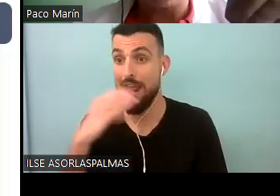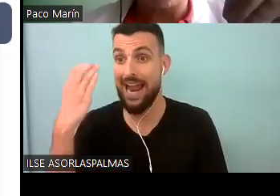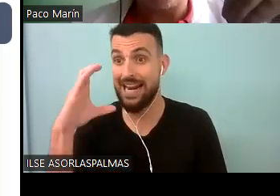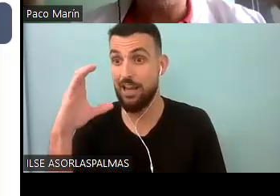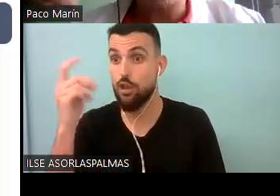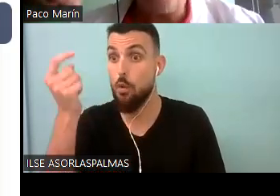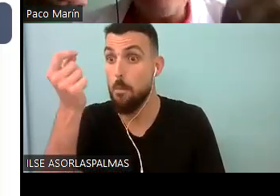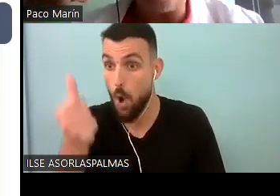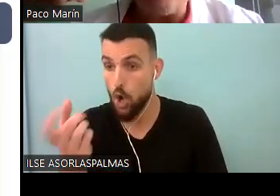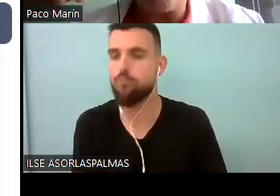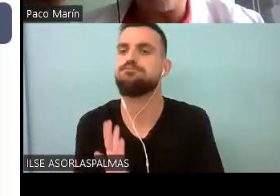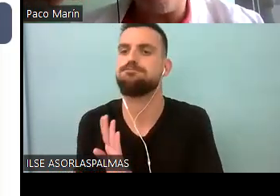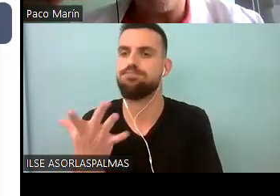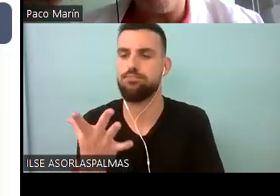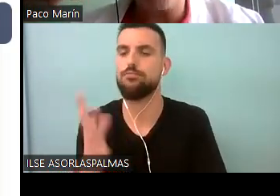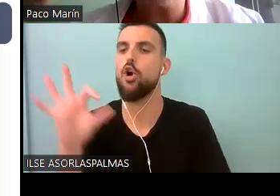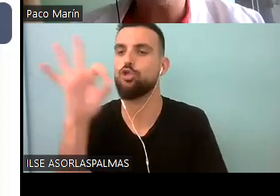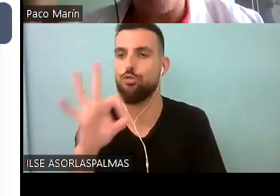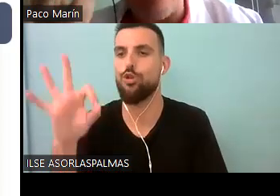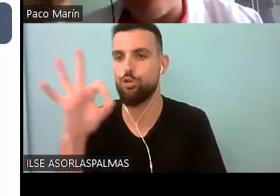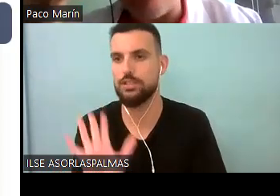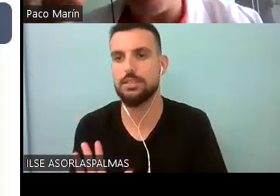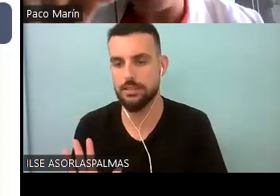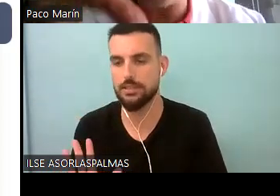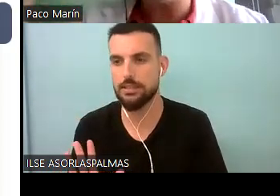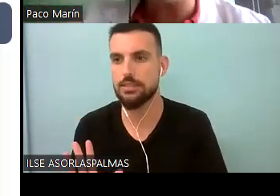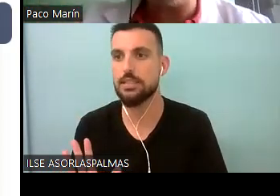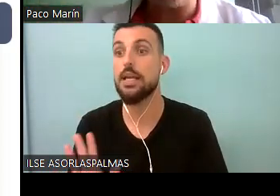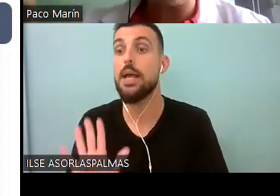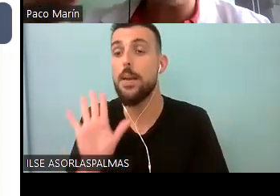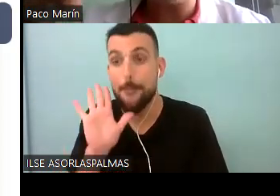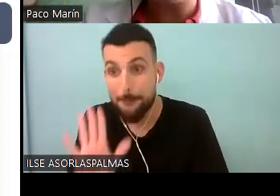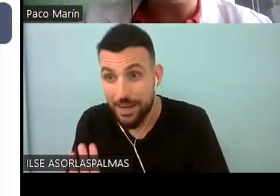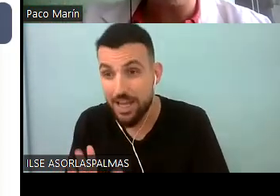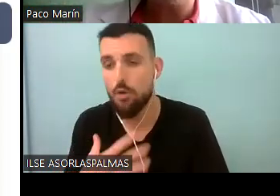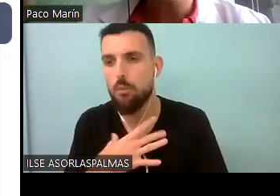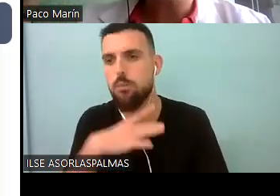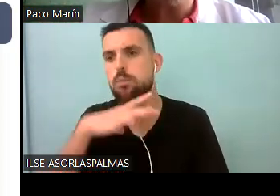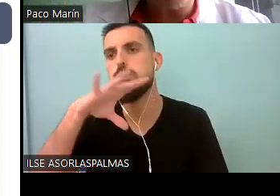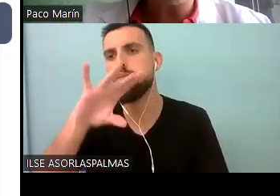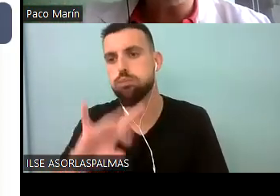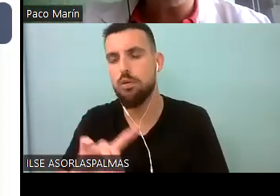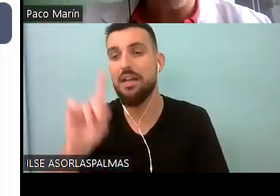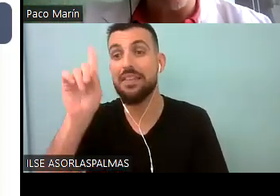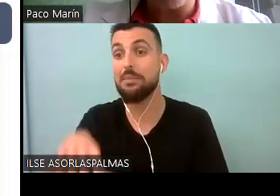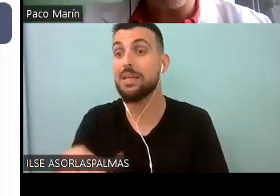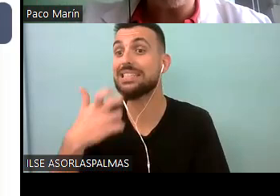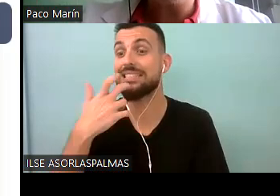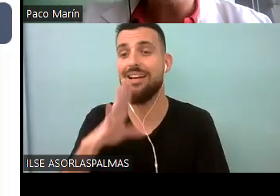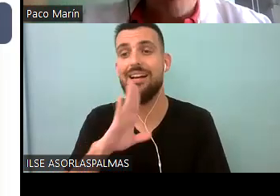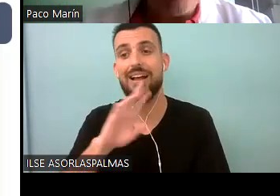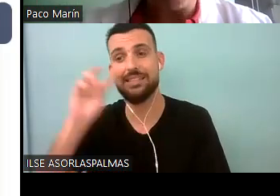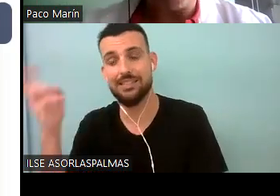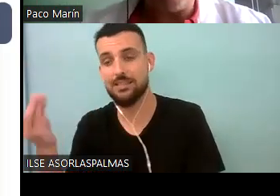tengamos osteoporosis, pero ingiriendo una cantidad adecuada de calcio, existen todos los otros elementos que hemos comentado antes, que si no los ingerimos